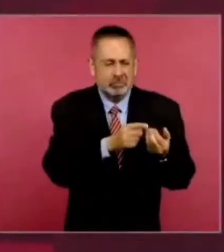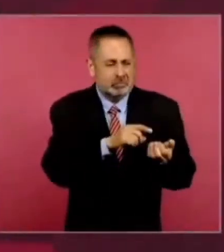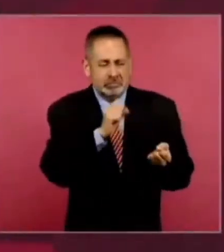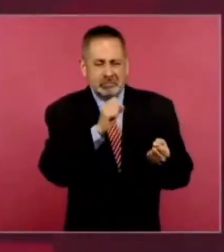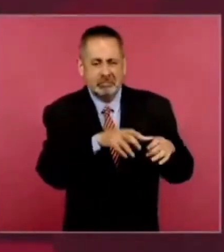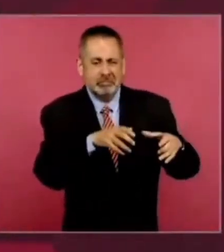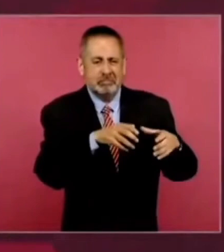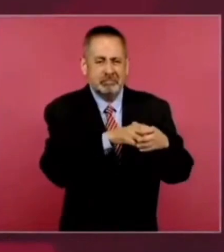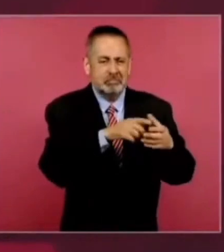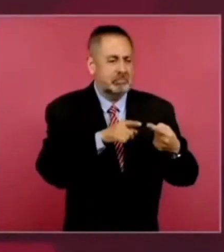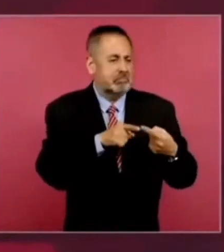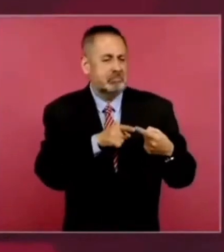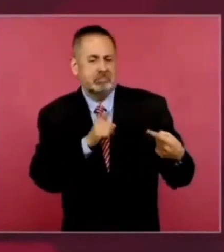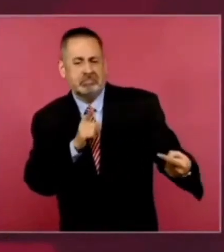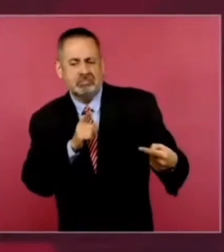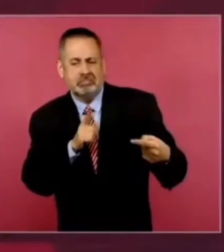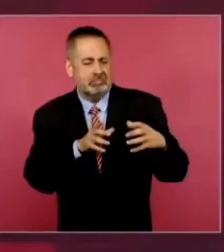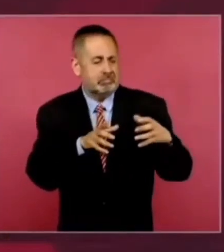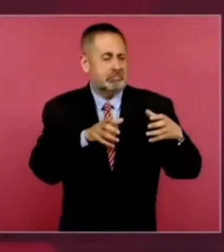los adversarios